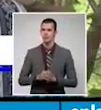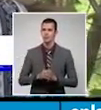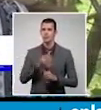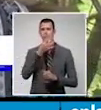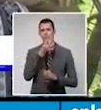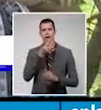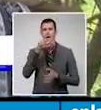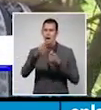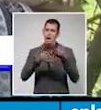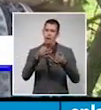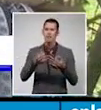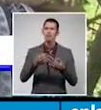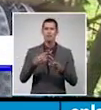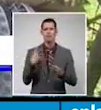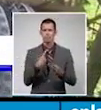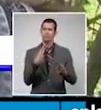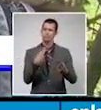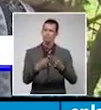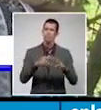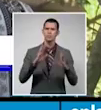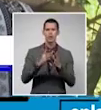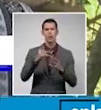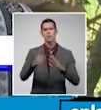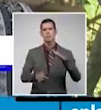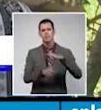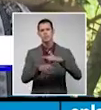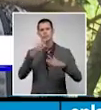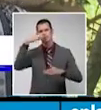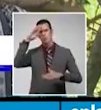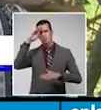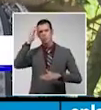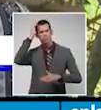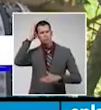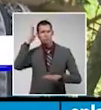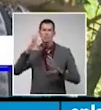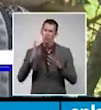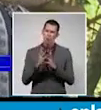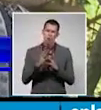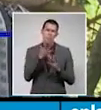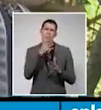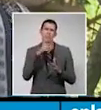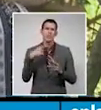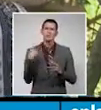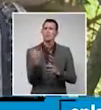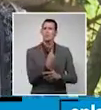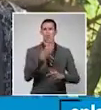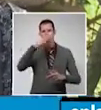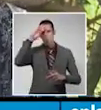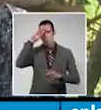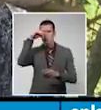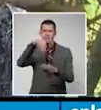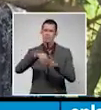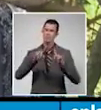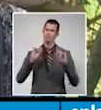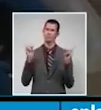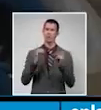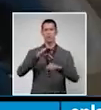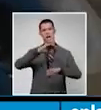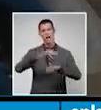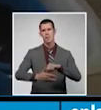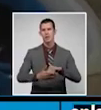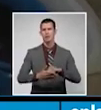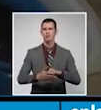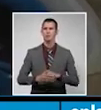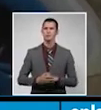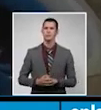Estado, en todos los hermanos de aquí de Cuba? Todos somos hermanos, los cubanos todos son hermanos y luchamos por la misma